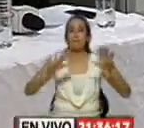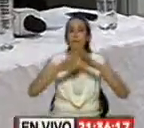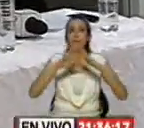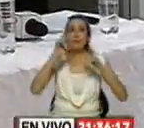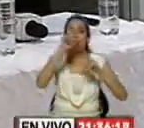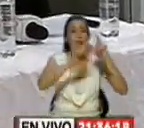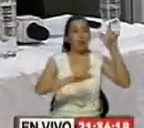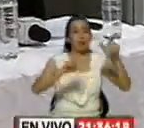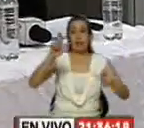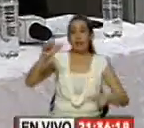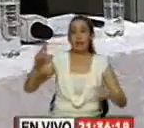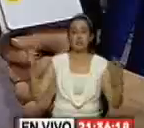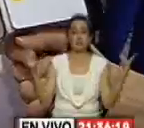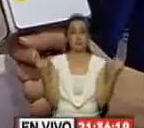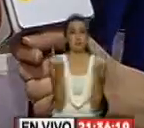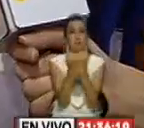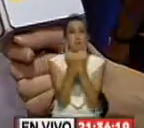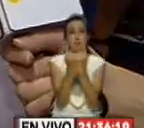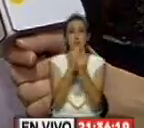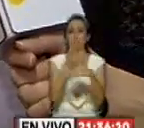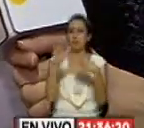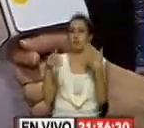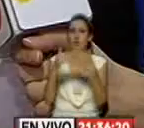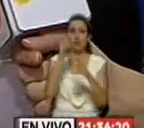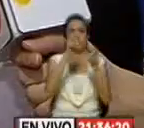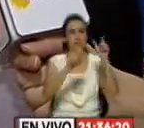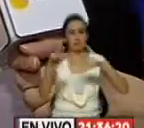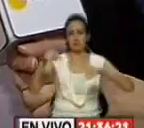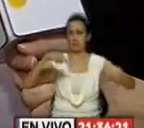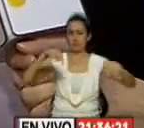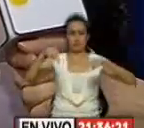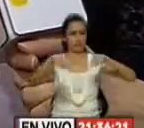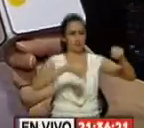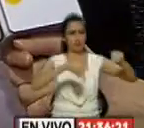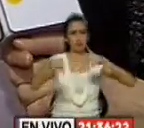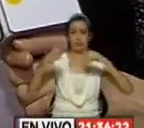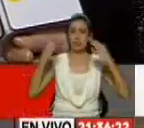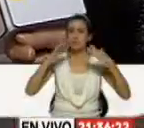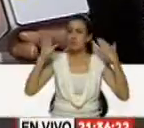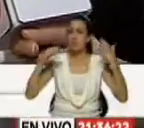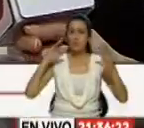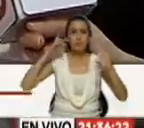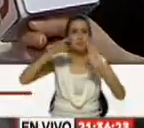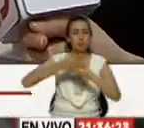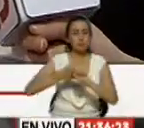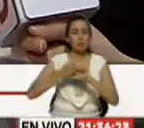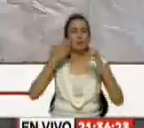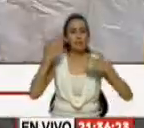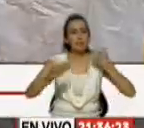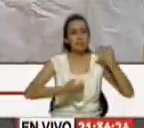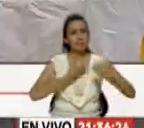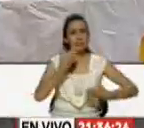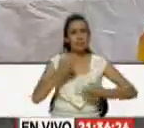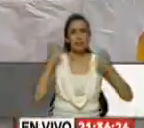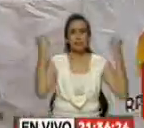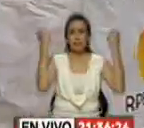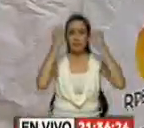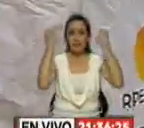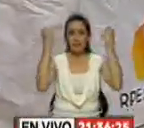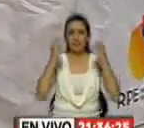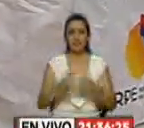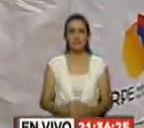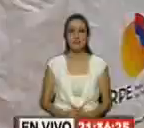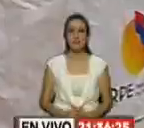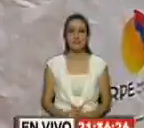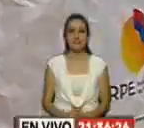están sintonizando el espacio, sino también a todos los que están circulando por aquí. O sea, es un momento tan divertido que te invita a quedarte. Olga